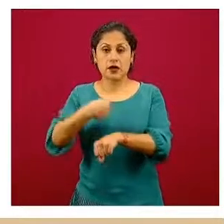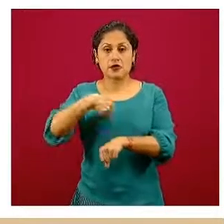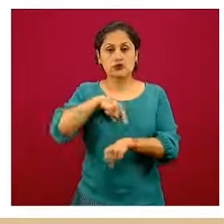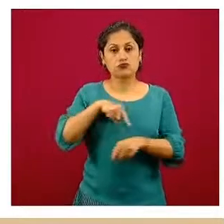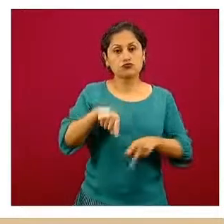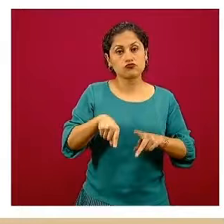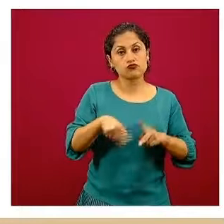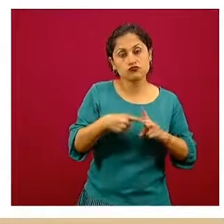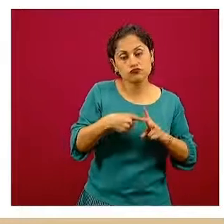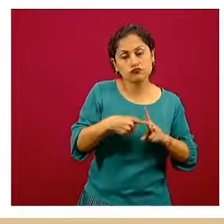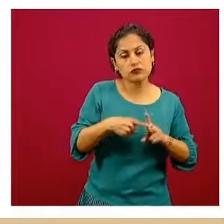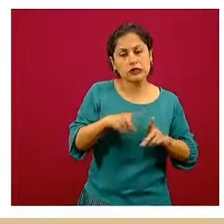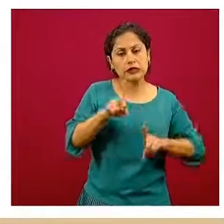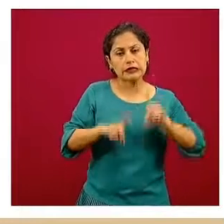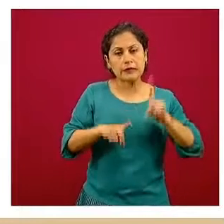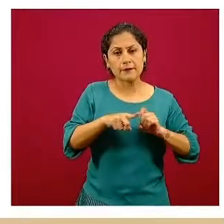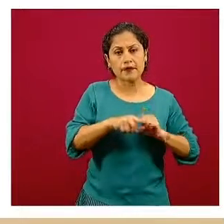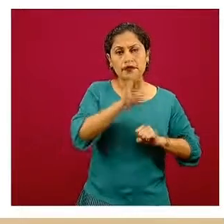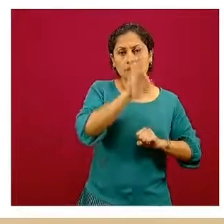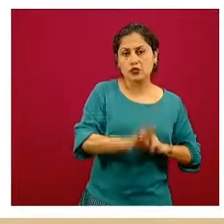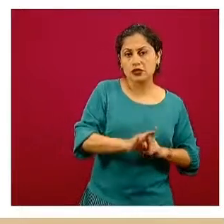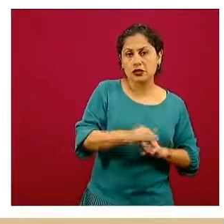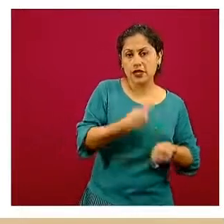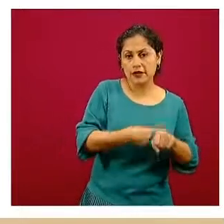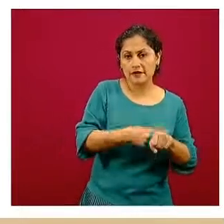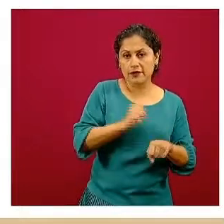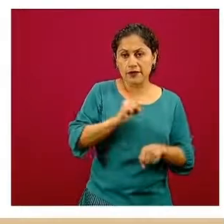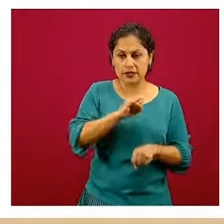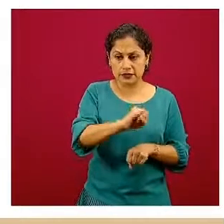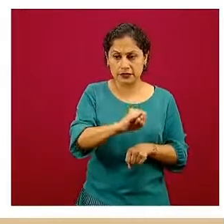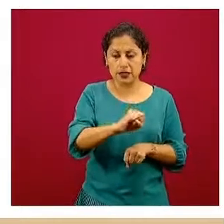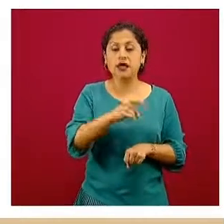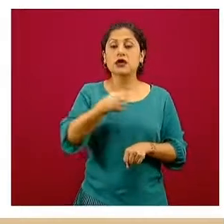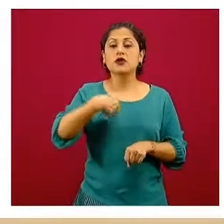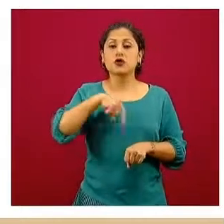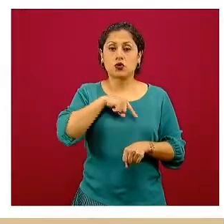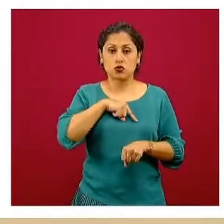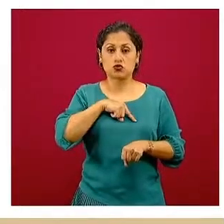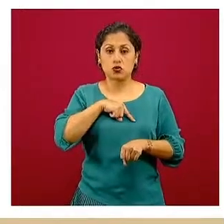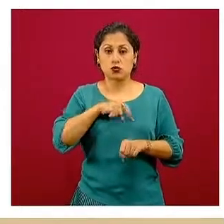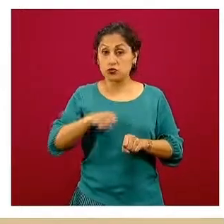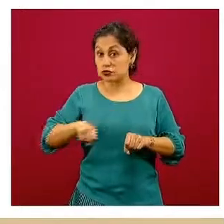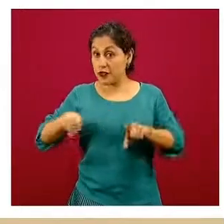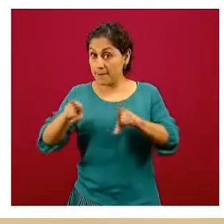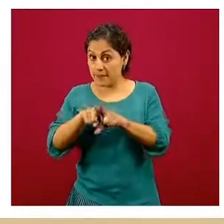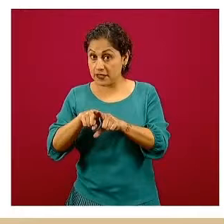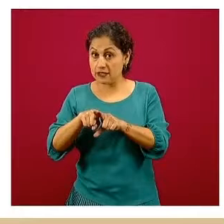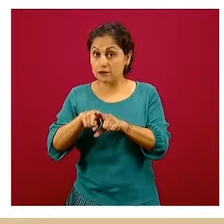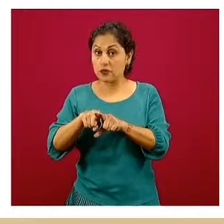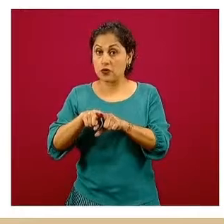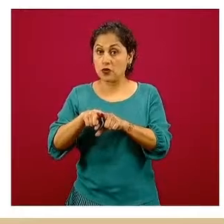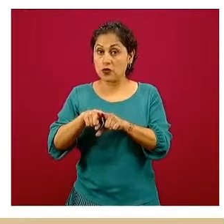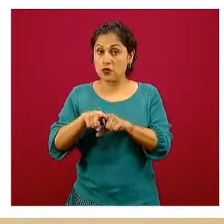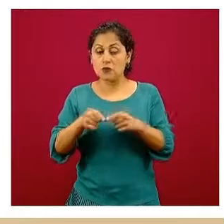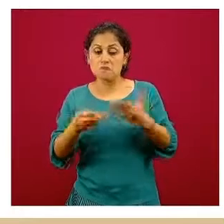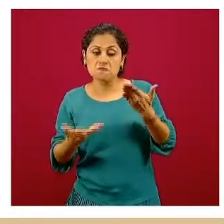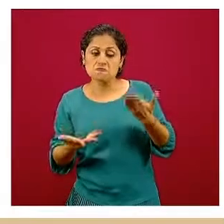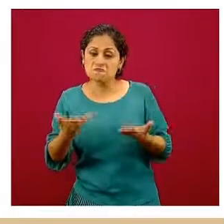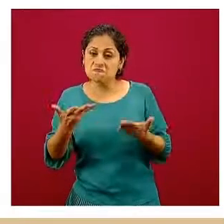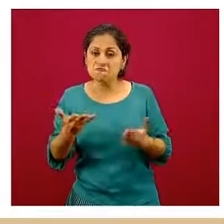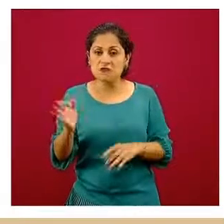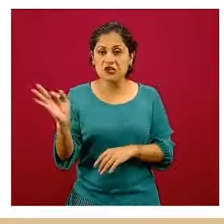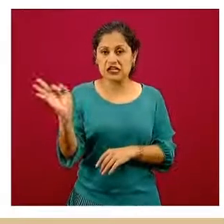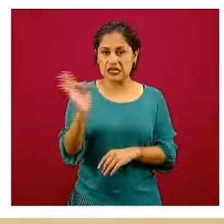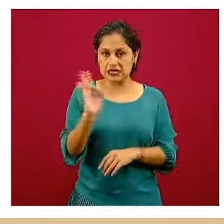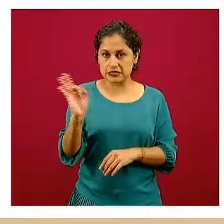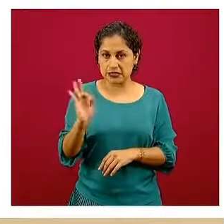positividad varía de acuerdo a la semana epidemiológica, aplicamos el porcentaje de positividad para estimar